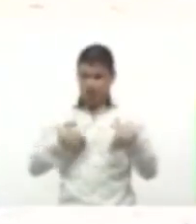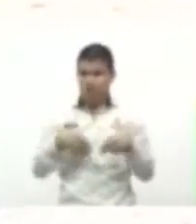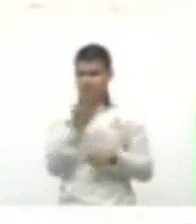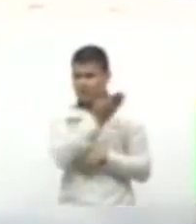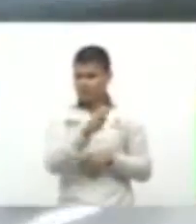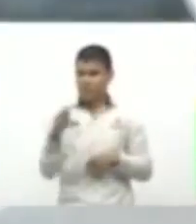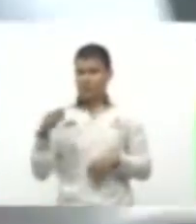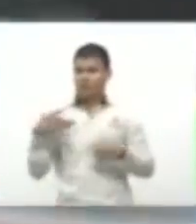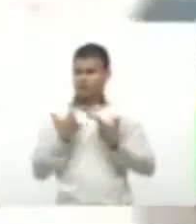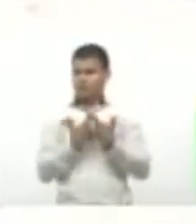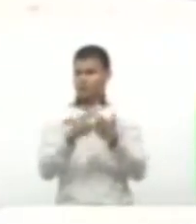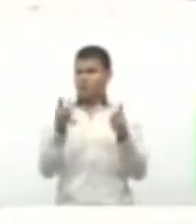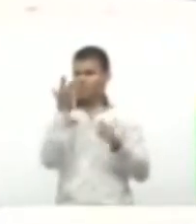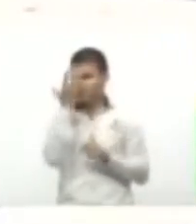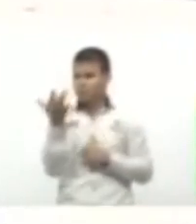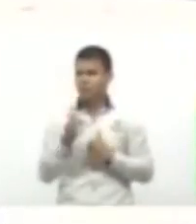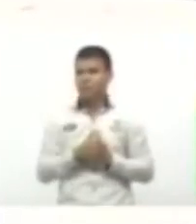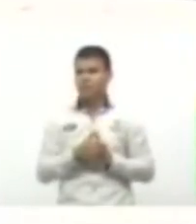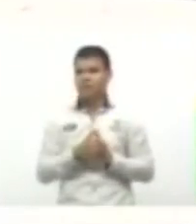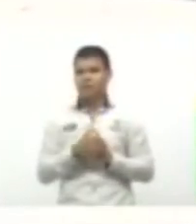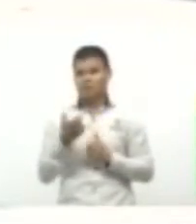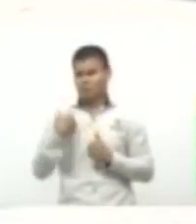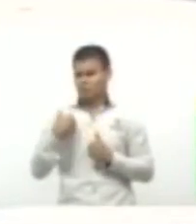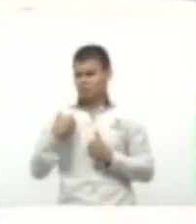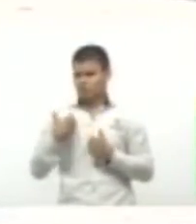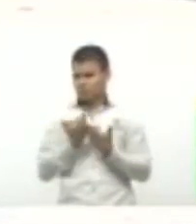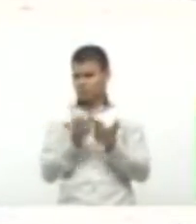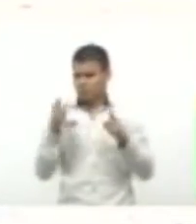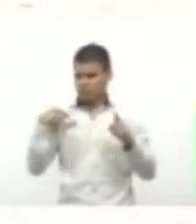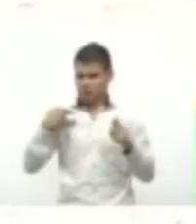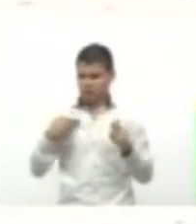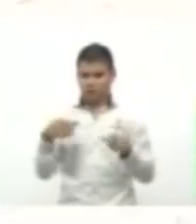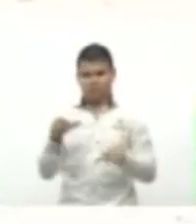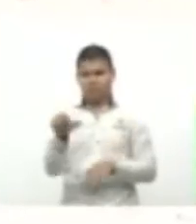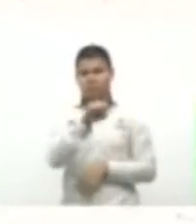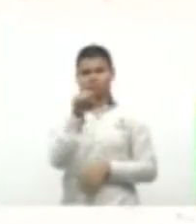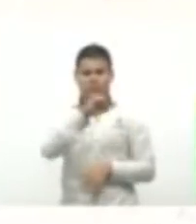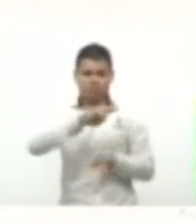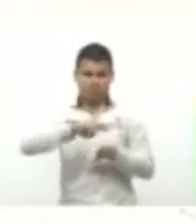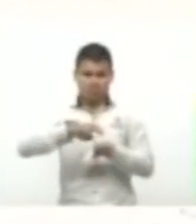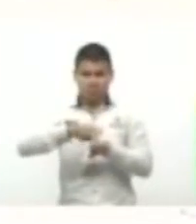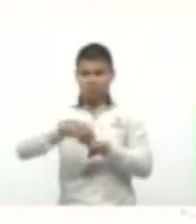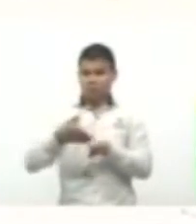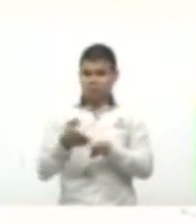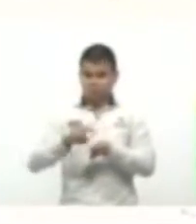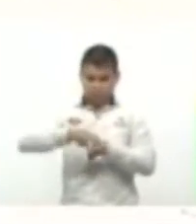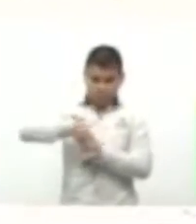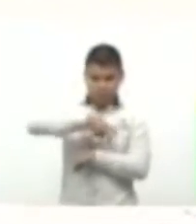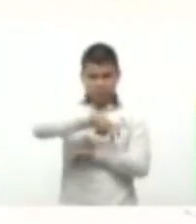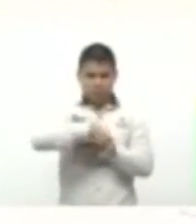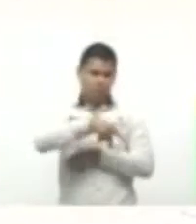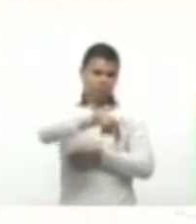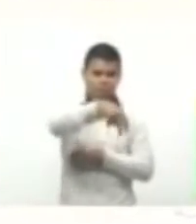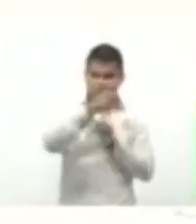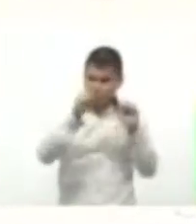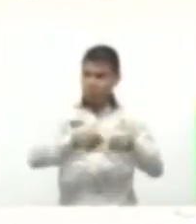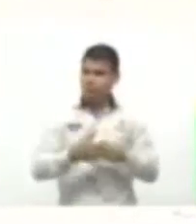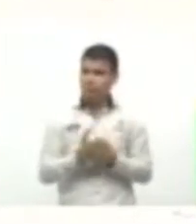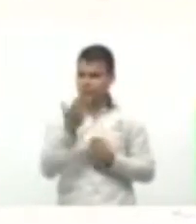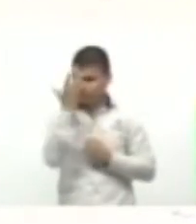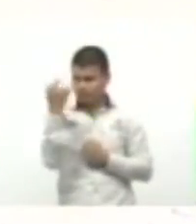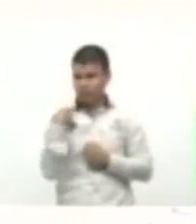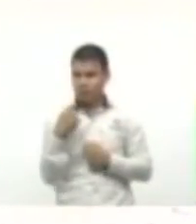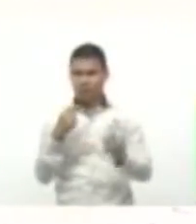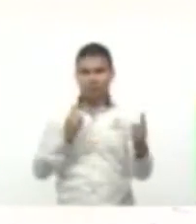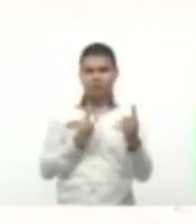las afueras de sus casas, salir con tranquilidad de sus autos y no tener miedo cuando vean que algún extraño se